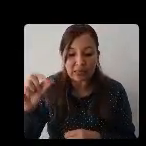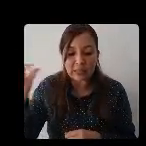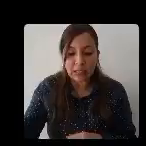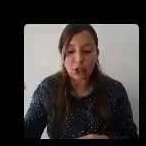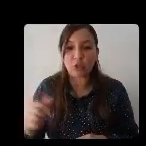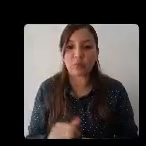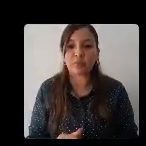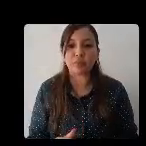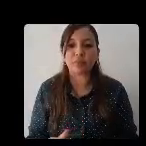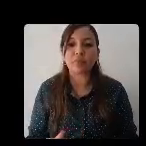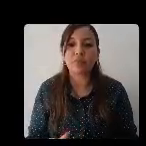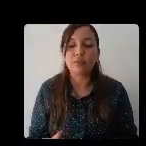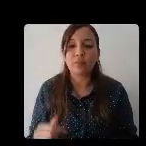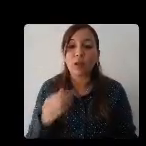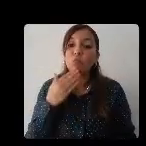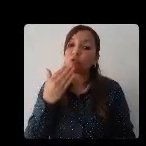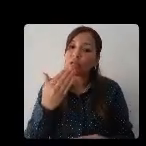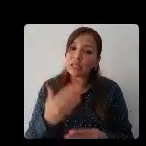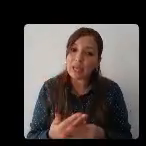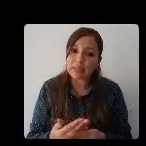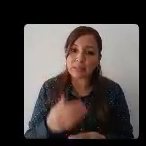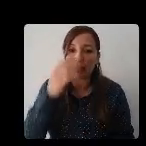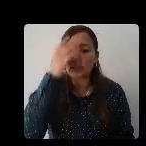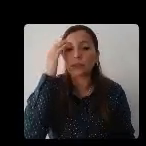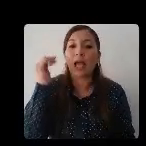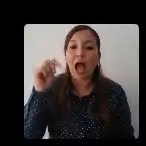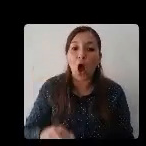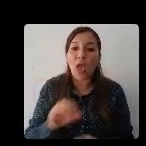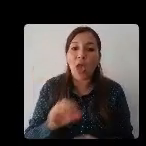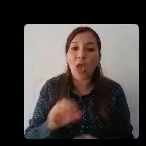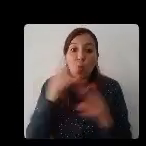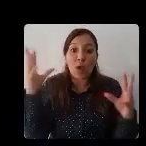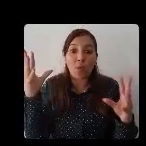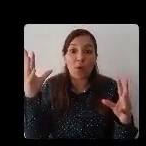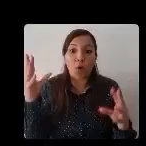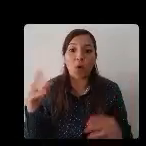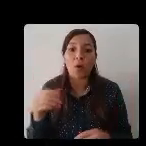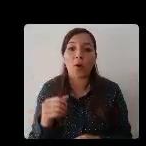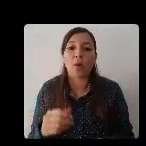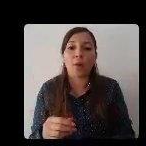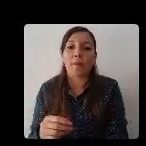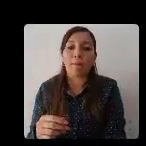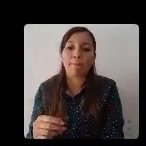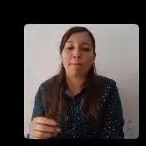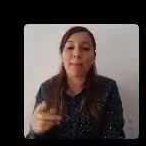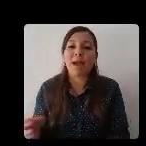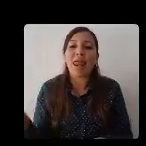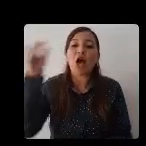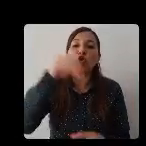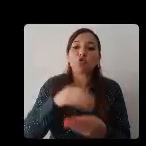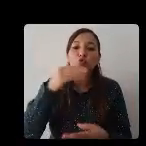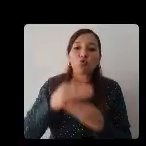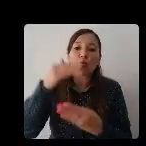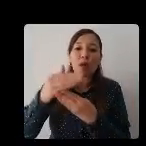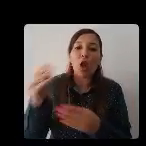no están yendo otros visitantes. Entonces también es algo que ayuda el tema de la seguridad, el distanciamiento social, algo único,